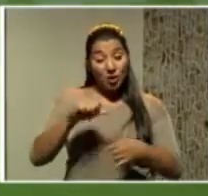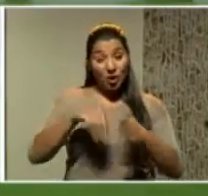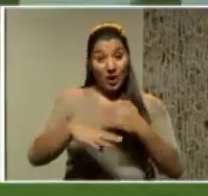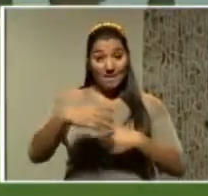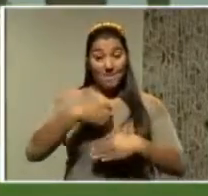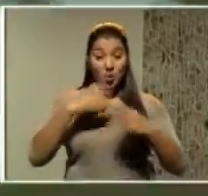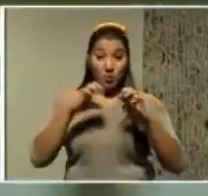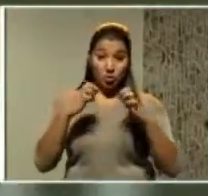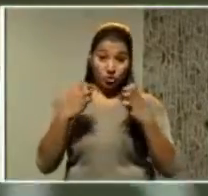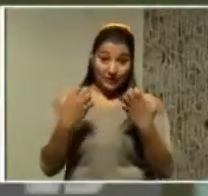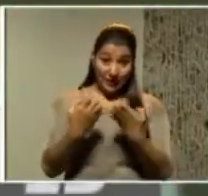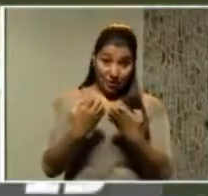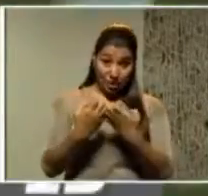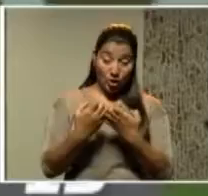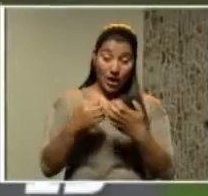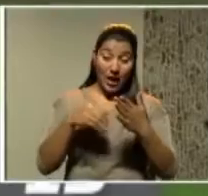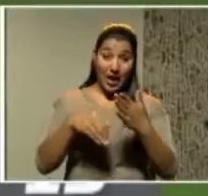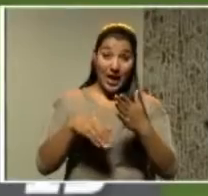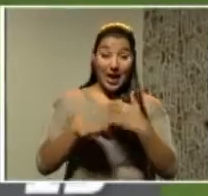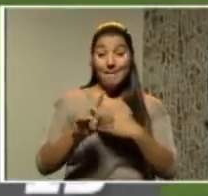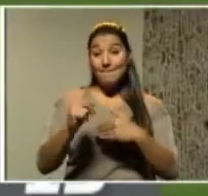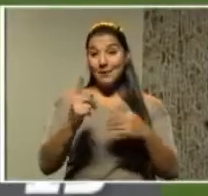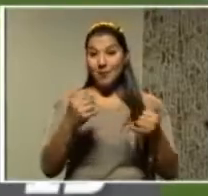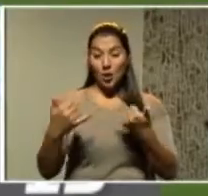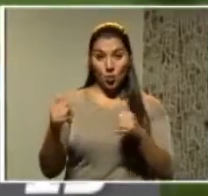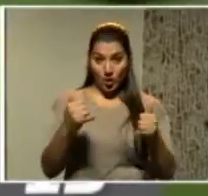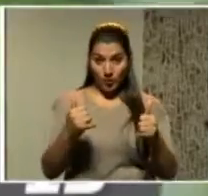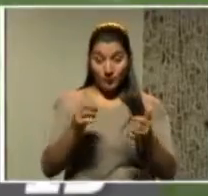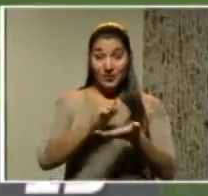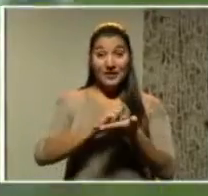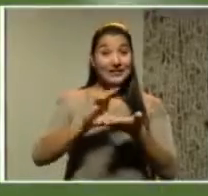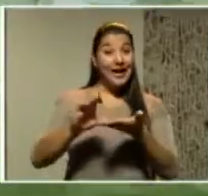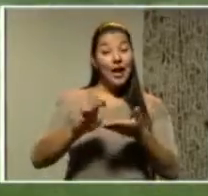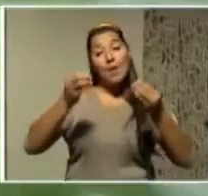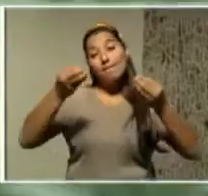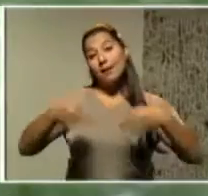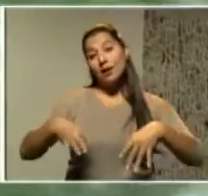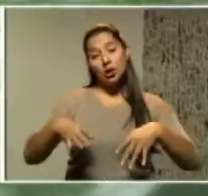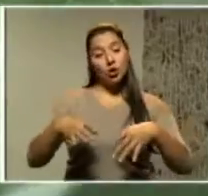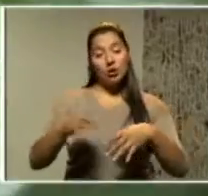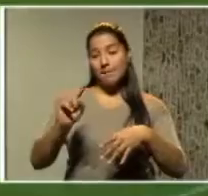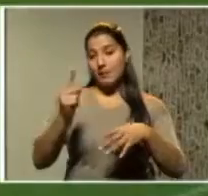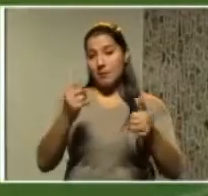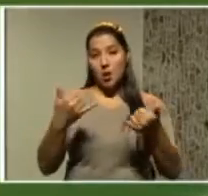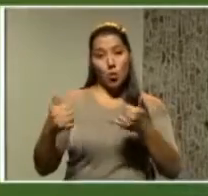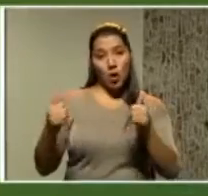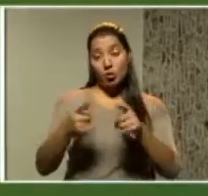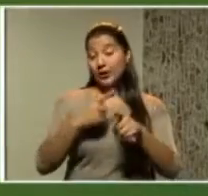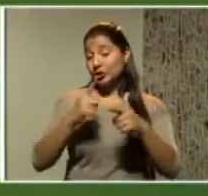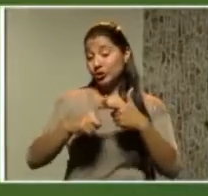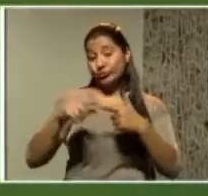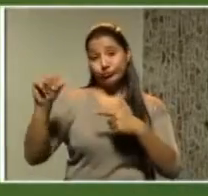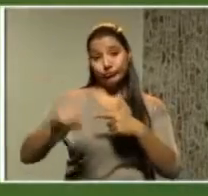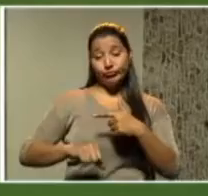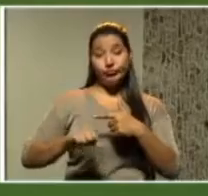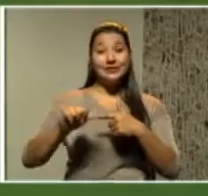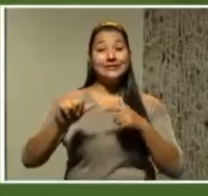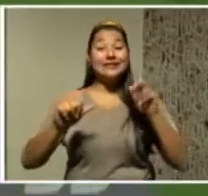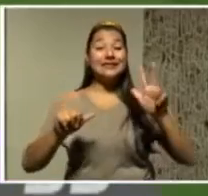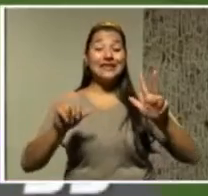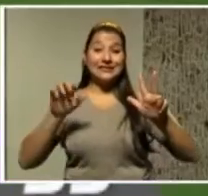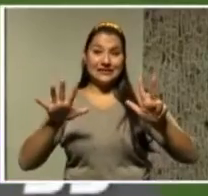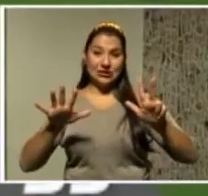cuando el primer partido fue en Costa Rica. Los Toros del Norte desaprovecharon su debut y cayeron goleados 3-5 ante el New York